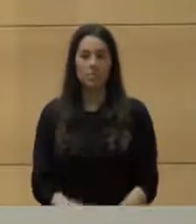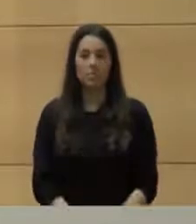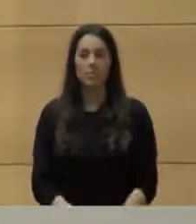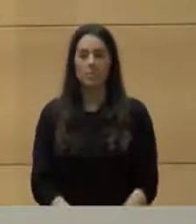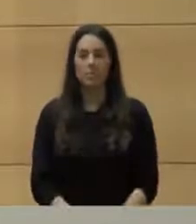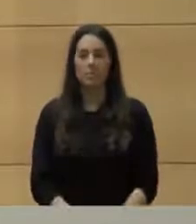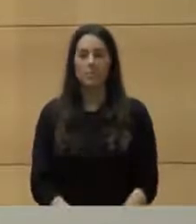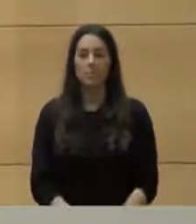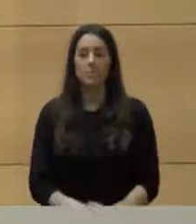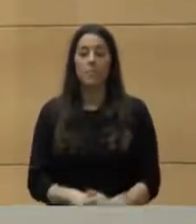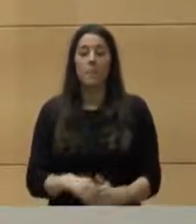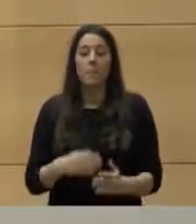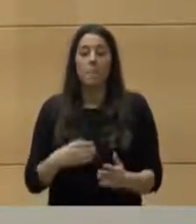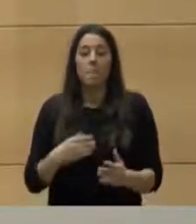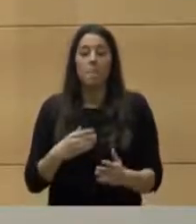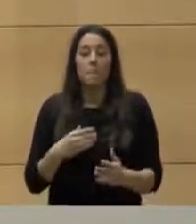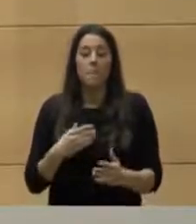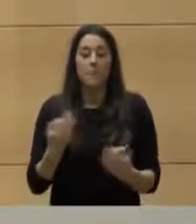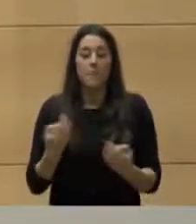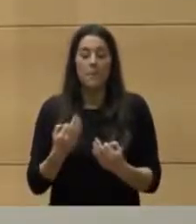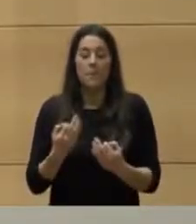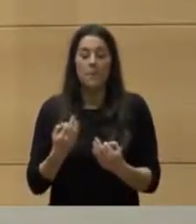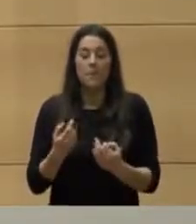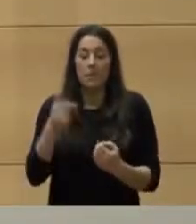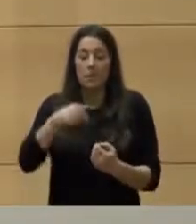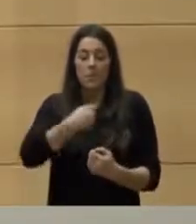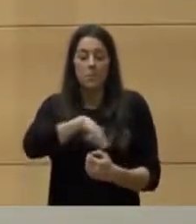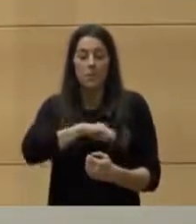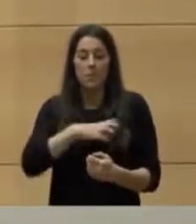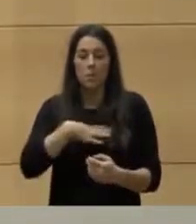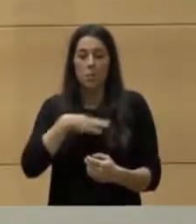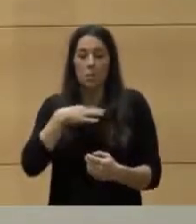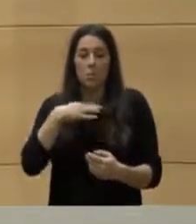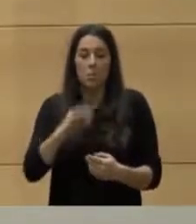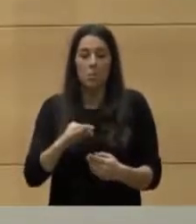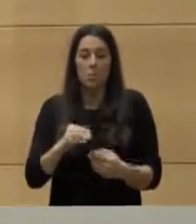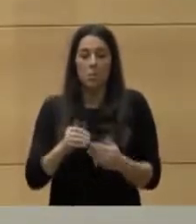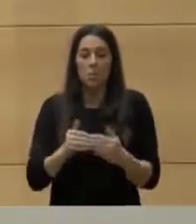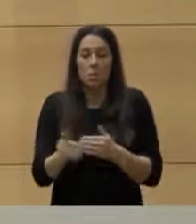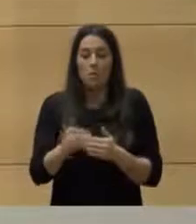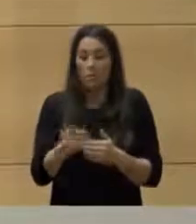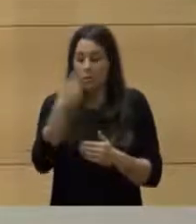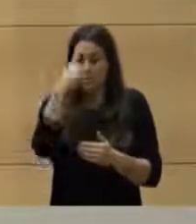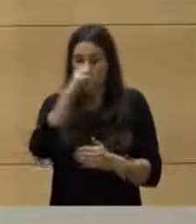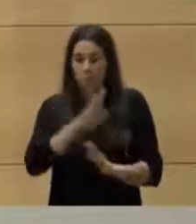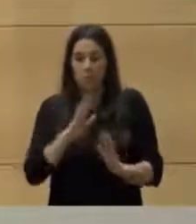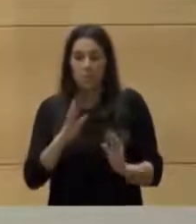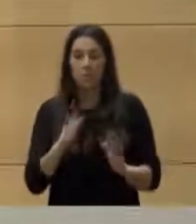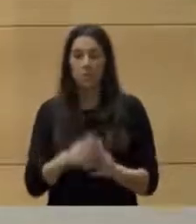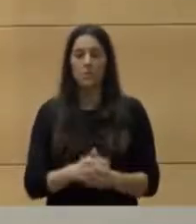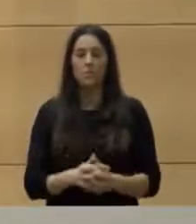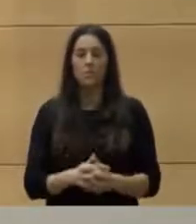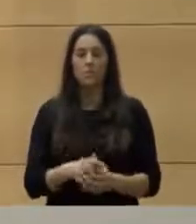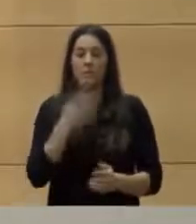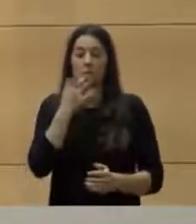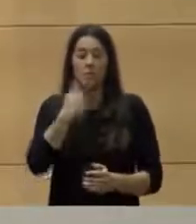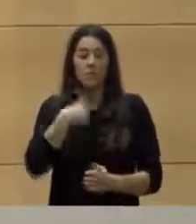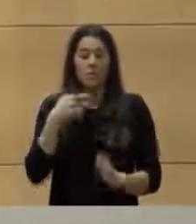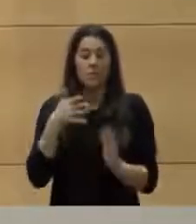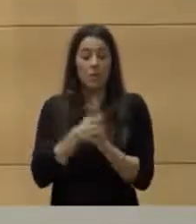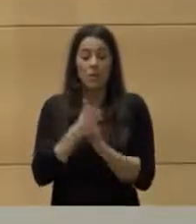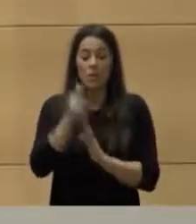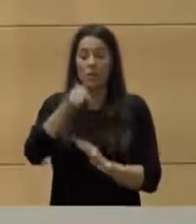¿Qué puede ocurrir? Cualquier cosa puede ocurrir en España. Y si yo digo que este proceso es la tarea de